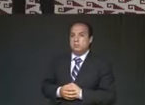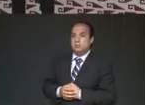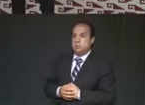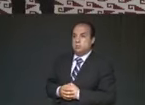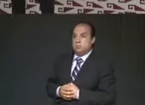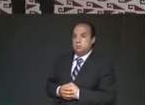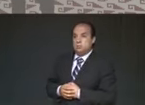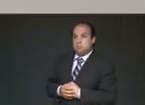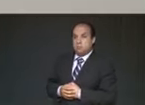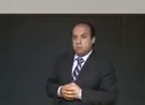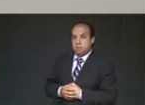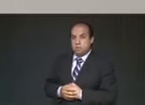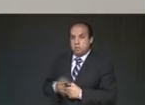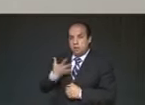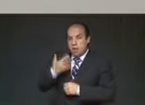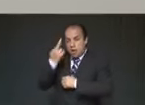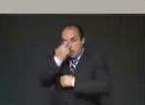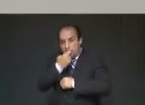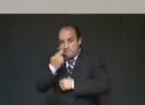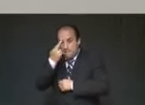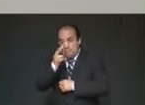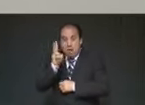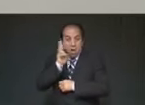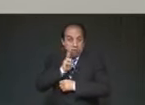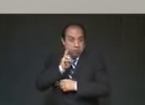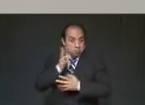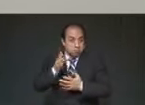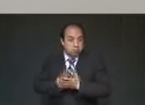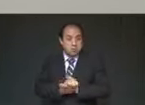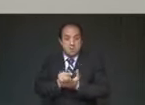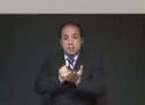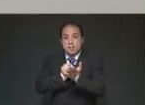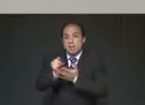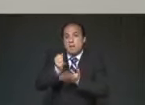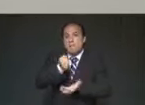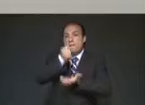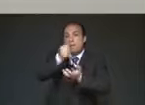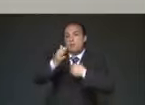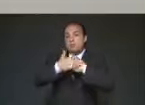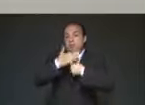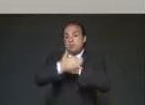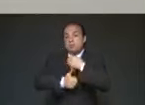Estamos justo en estudio para determinar la